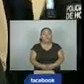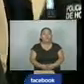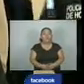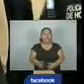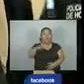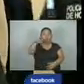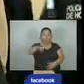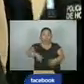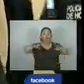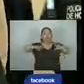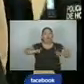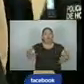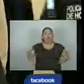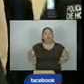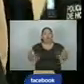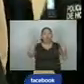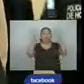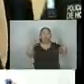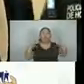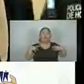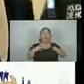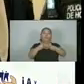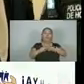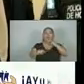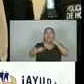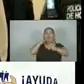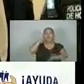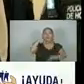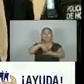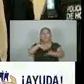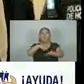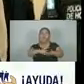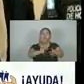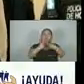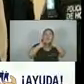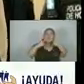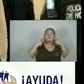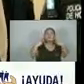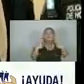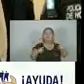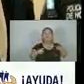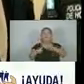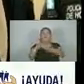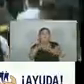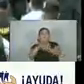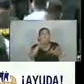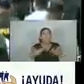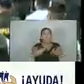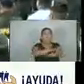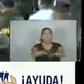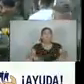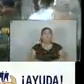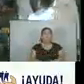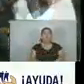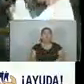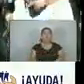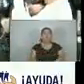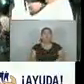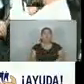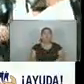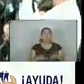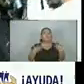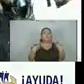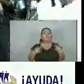Este gobierno del socialismo democrático le declara la guerra a la extorsión. Se